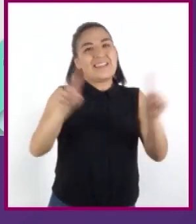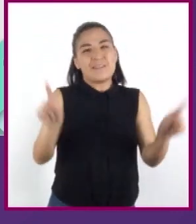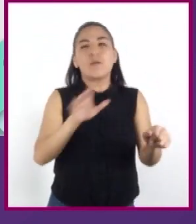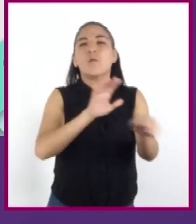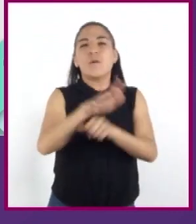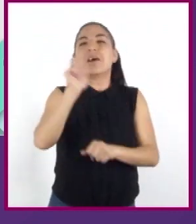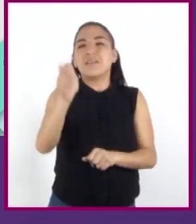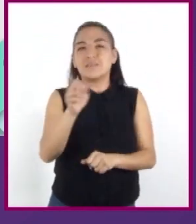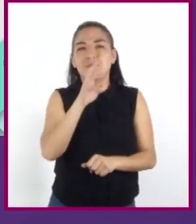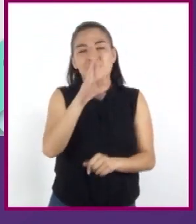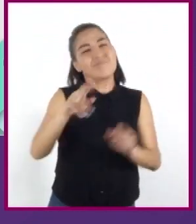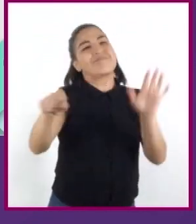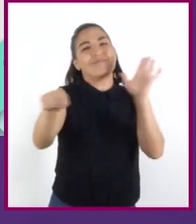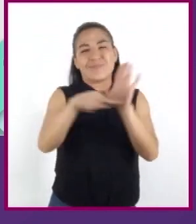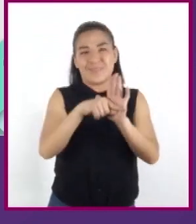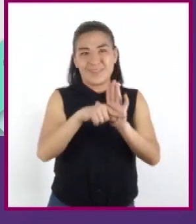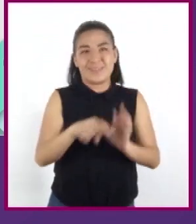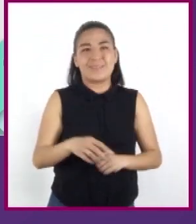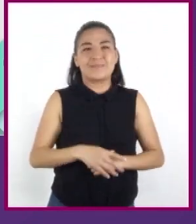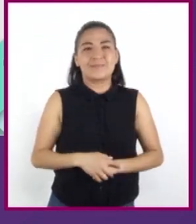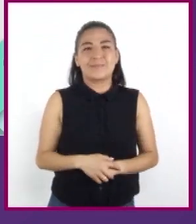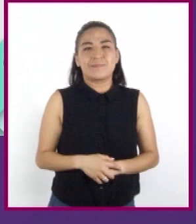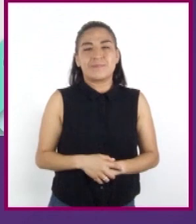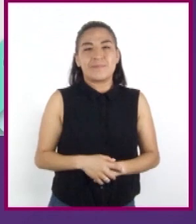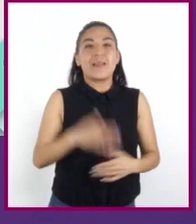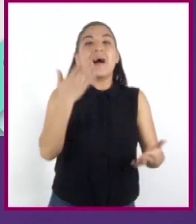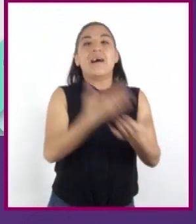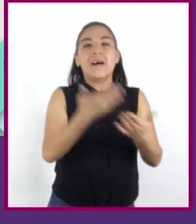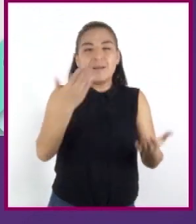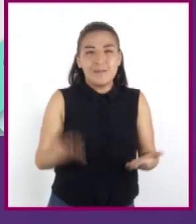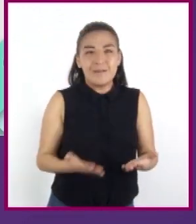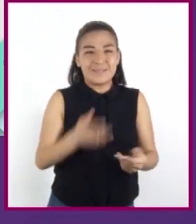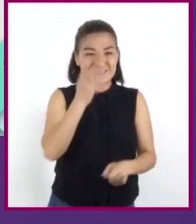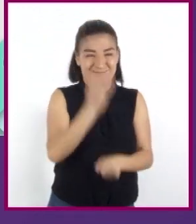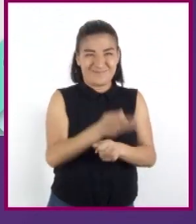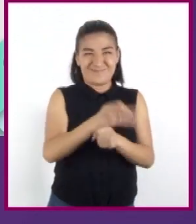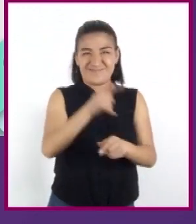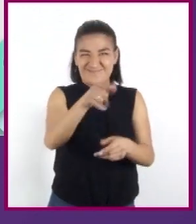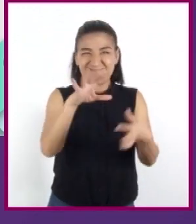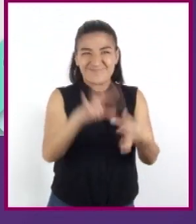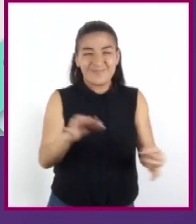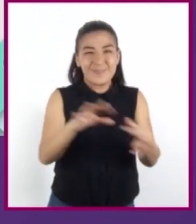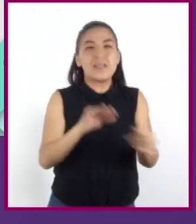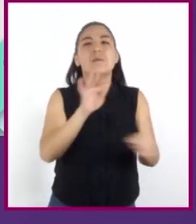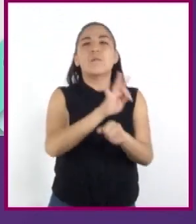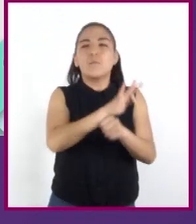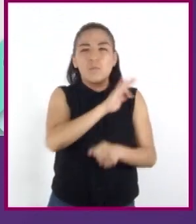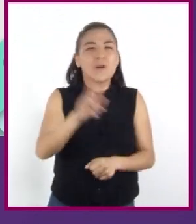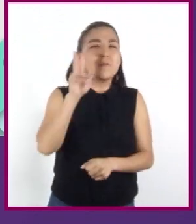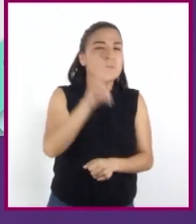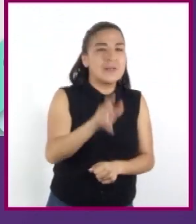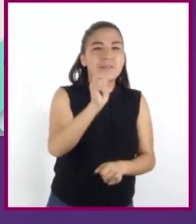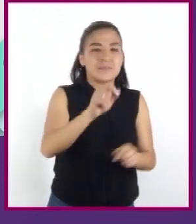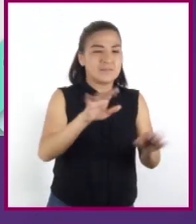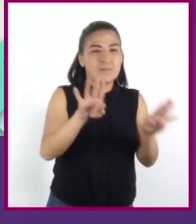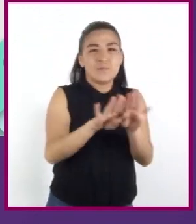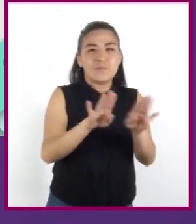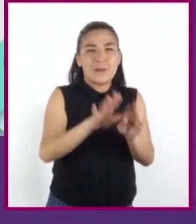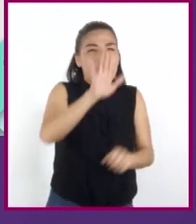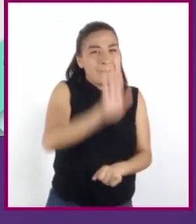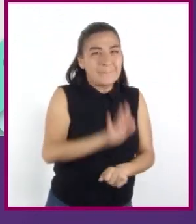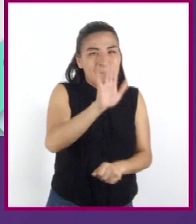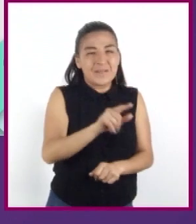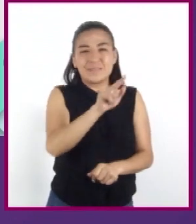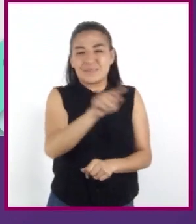resultante será negativo. Y ahora, en esta expresión, podemos observar que hay términos semejantes, que